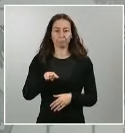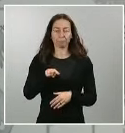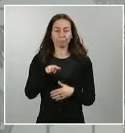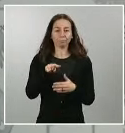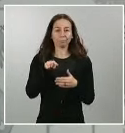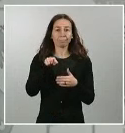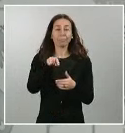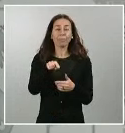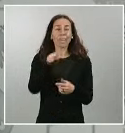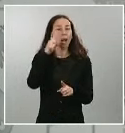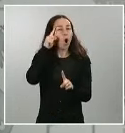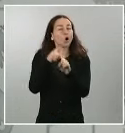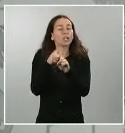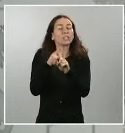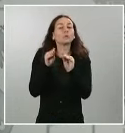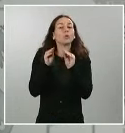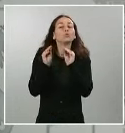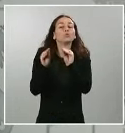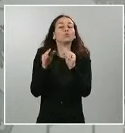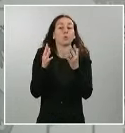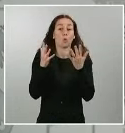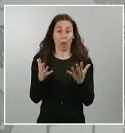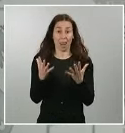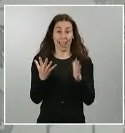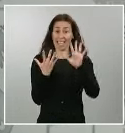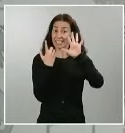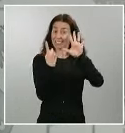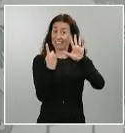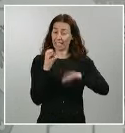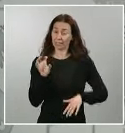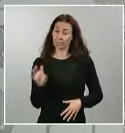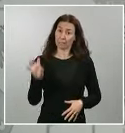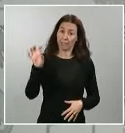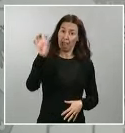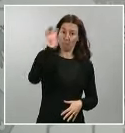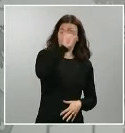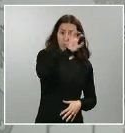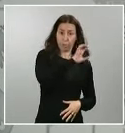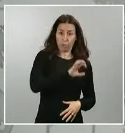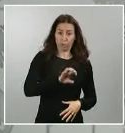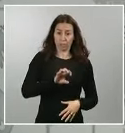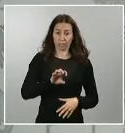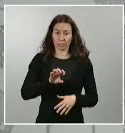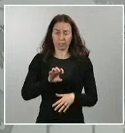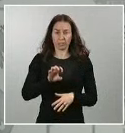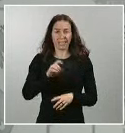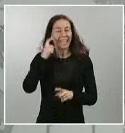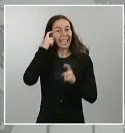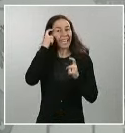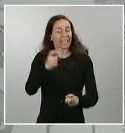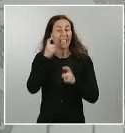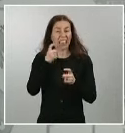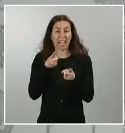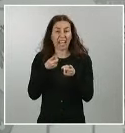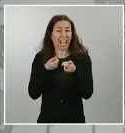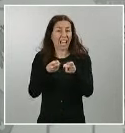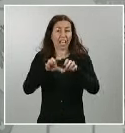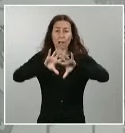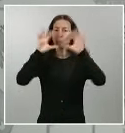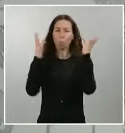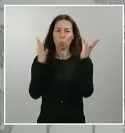propósito entonces de 6 naciones de evitar la repetición de las 2 guerras mundiales que durante la primera mitad del siglo XX